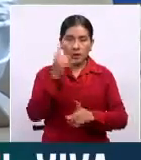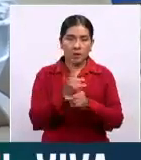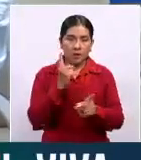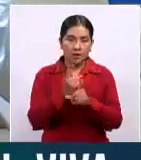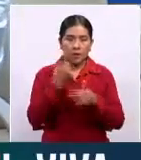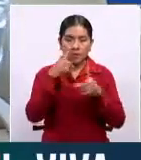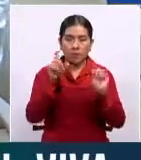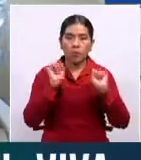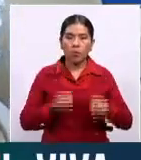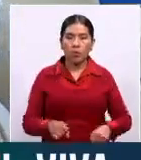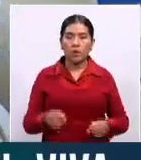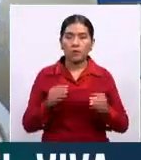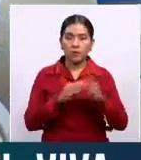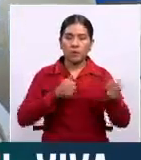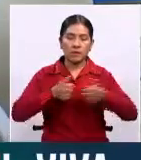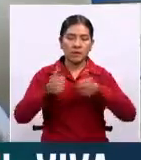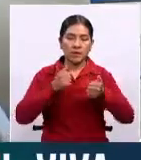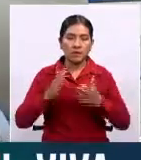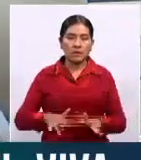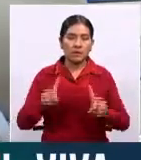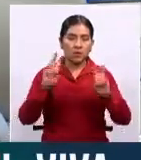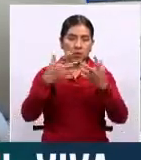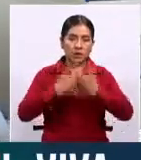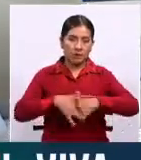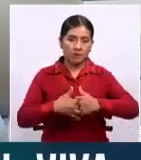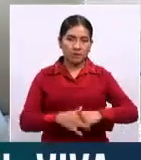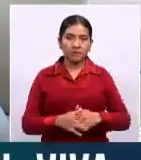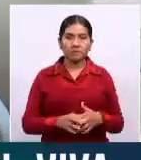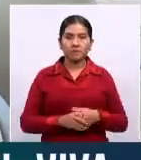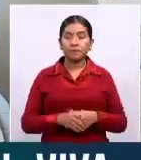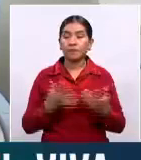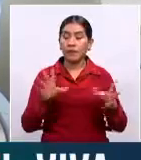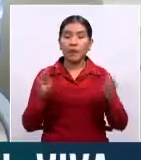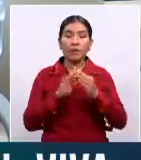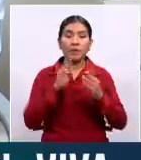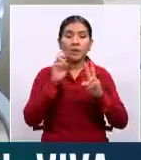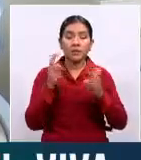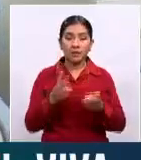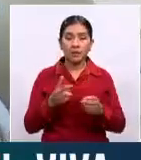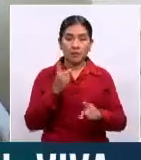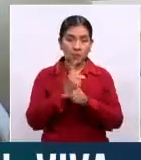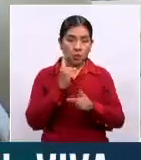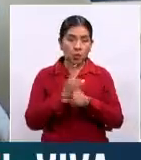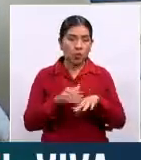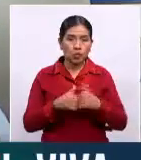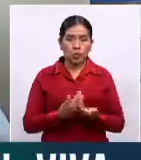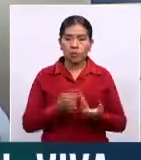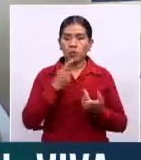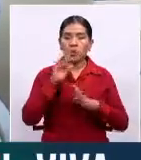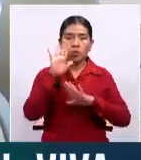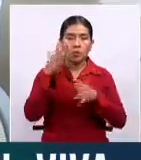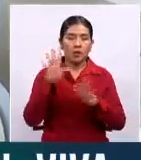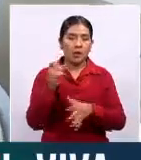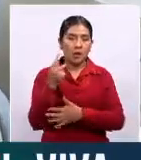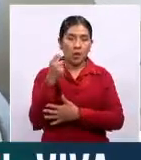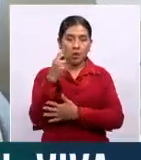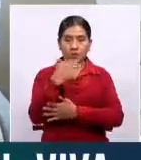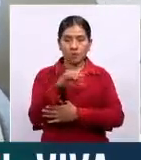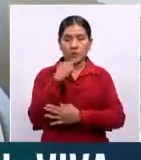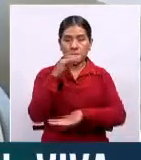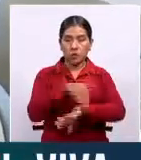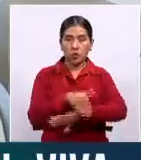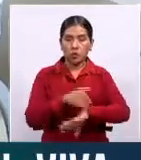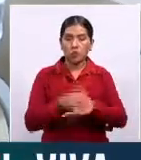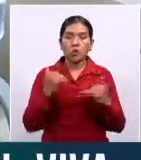para poder administrar la empresa Nueva Tel. En consecuencia, este ente regulador el día de hoy